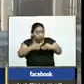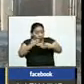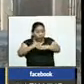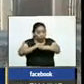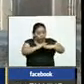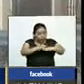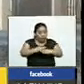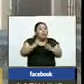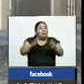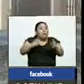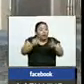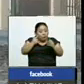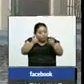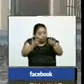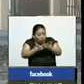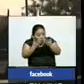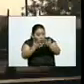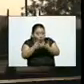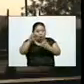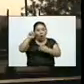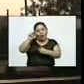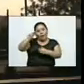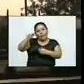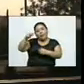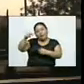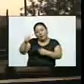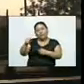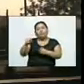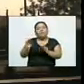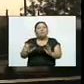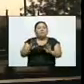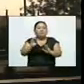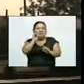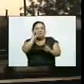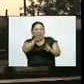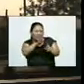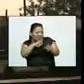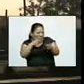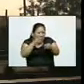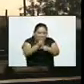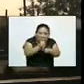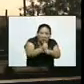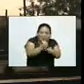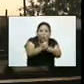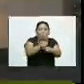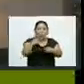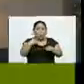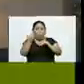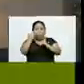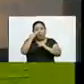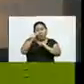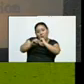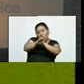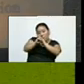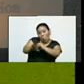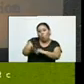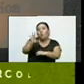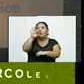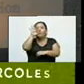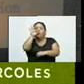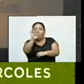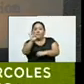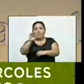Según una investigación de la ONG Periodística Propública, las vejaciones las hacían en un grupo de Facebook con más de 9.000